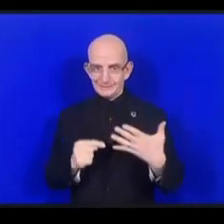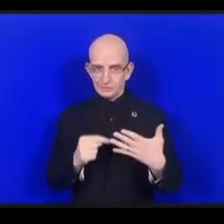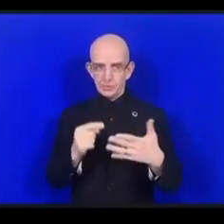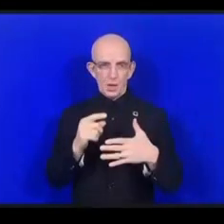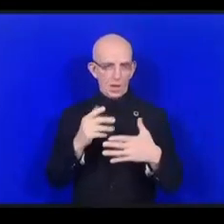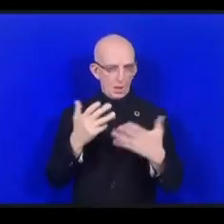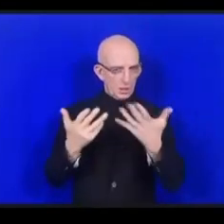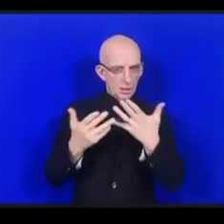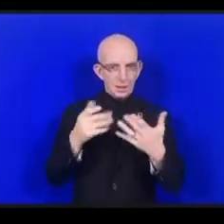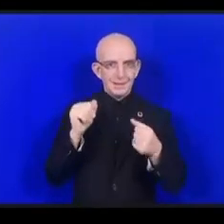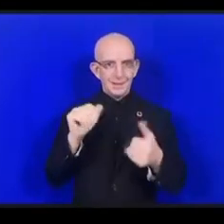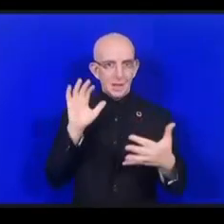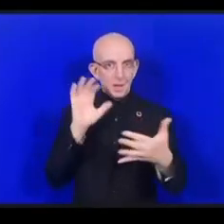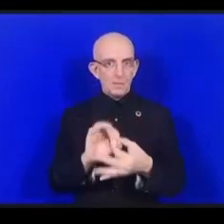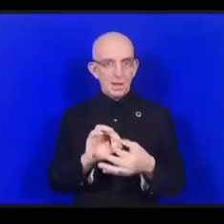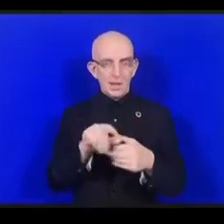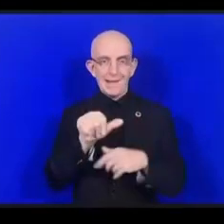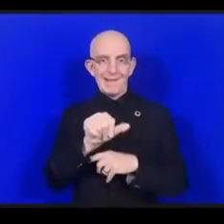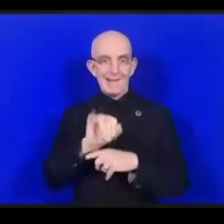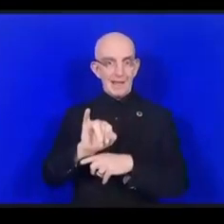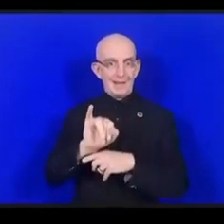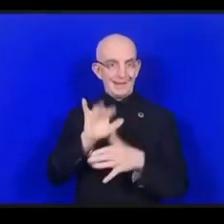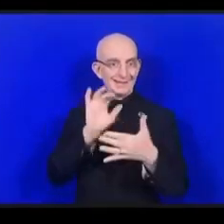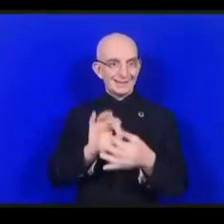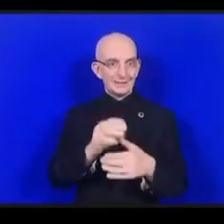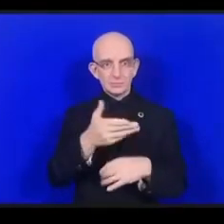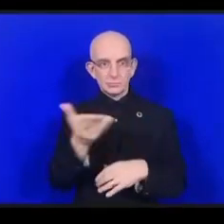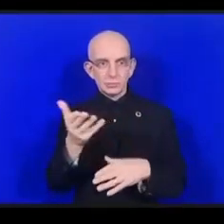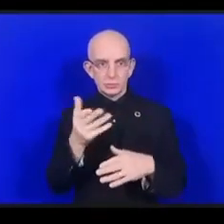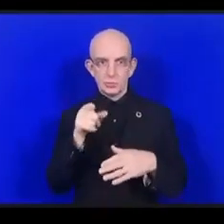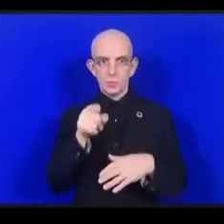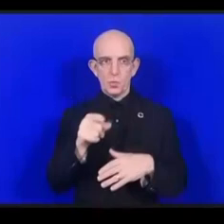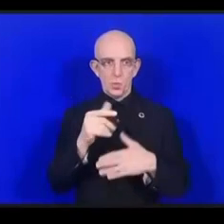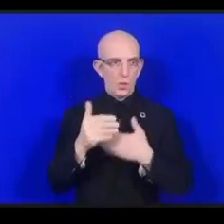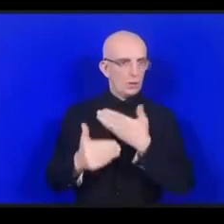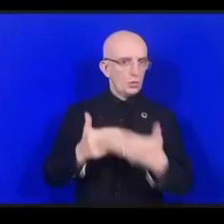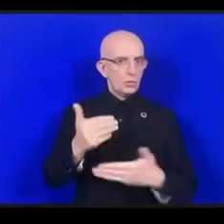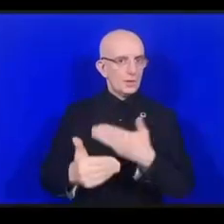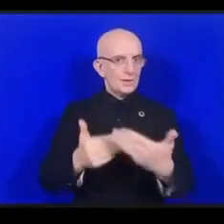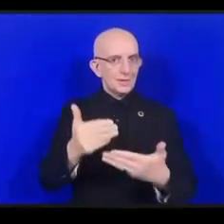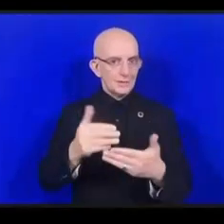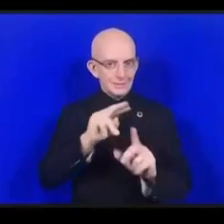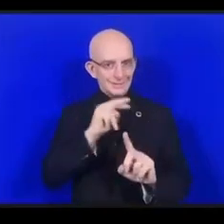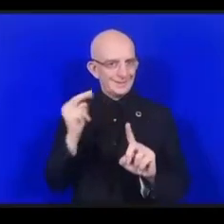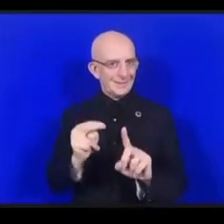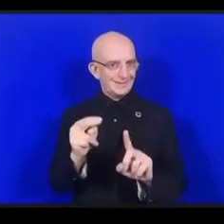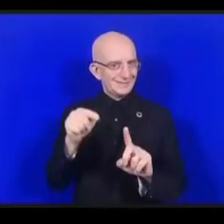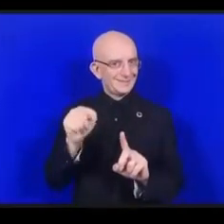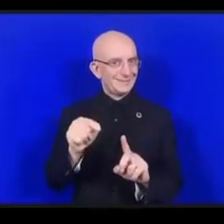Inteligencia artificial simplemente TR traducen